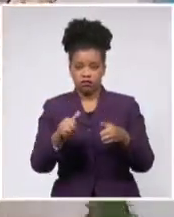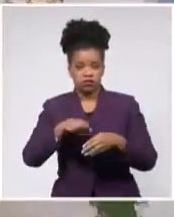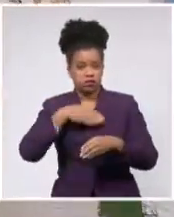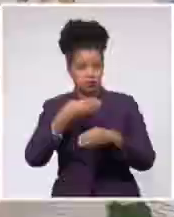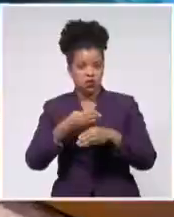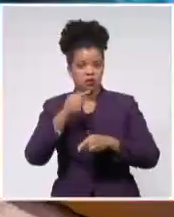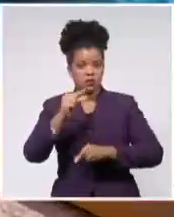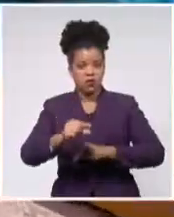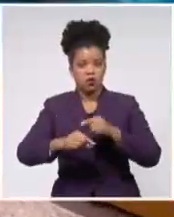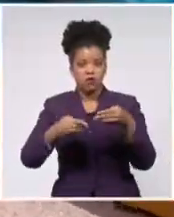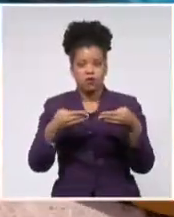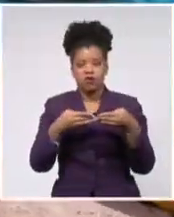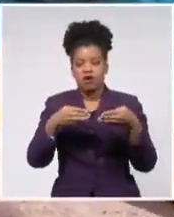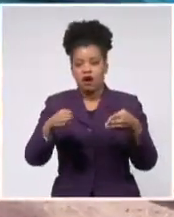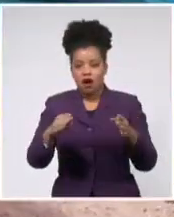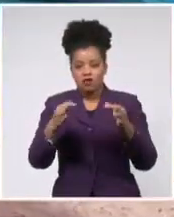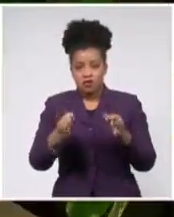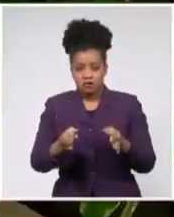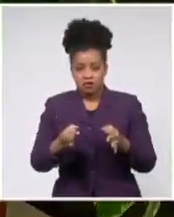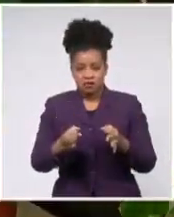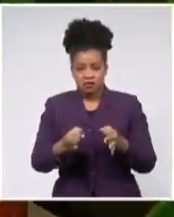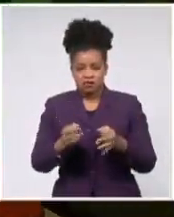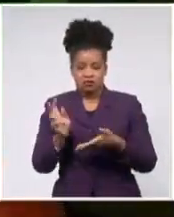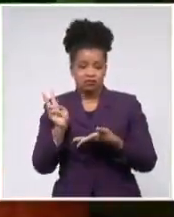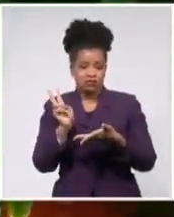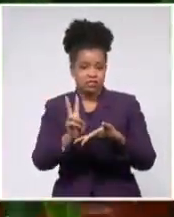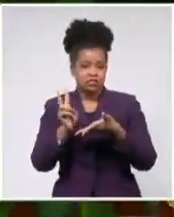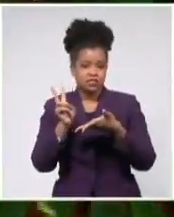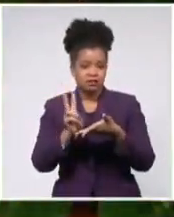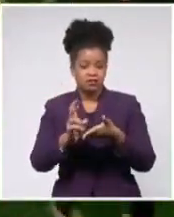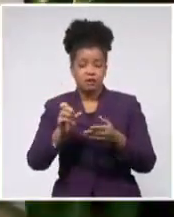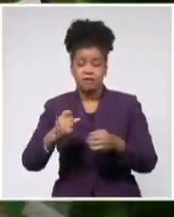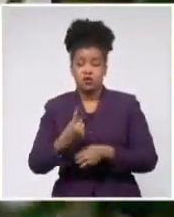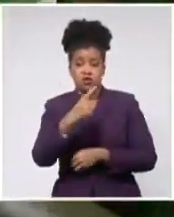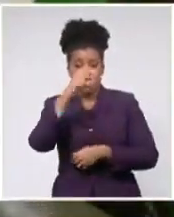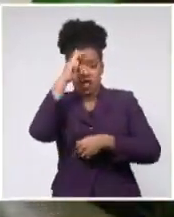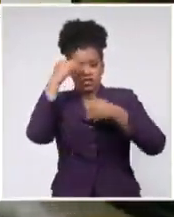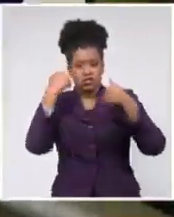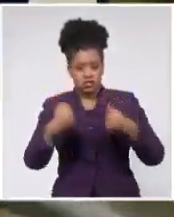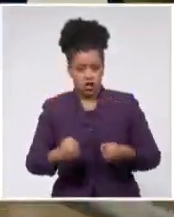de sus destinos tiene como prioridades la salud y seguridad de